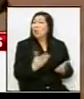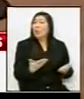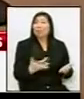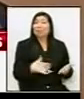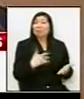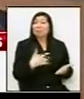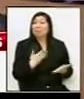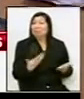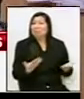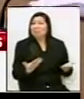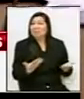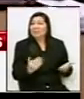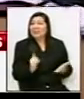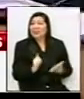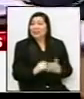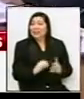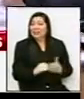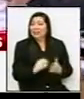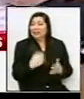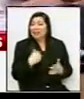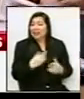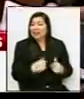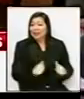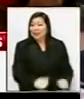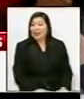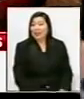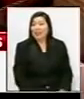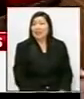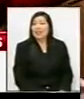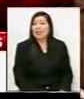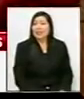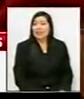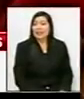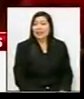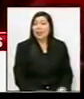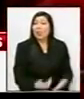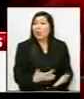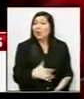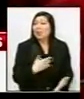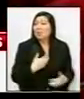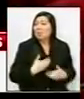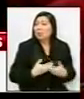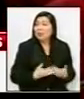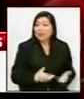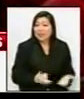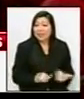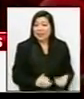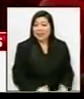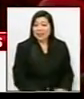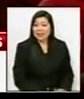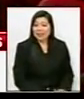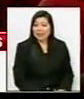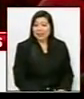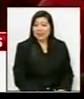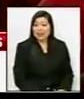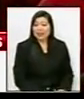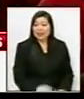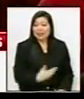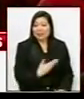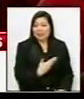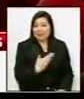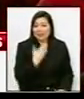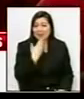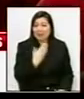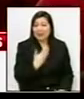sentido disponer la institución si ya no son ya funcionarios en este caso. Entonces, no hay sentido de pronunciarse en este caso específico, señor presidente.